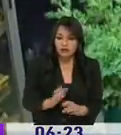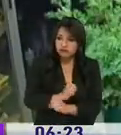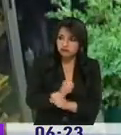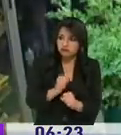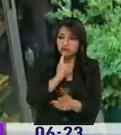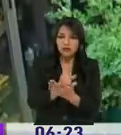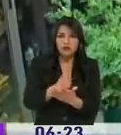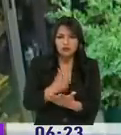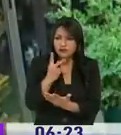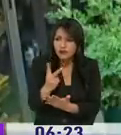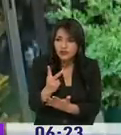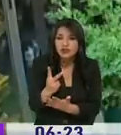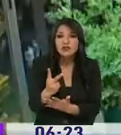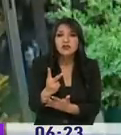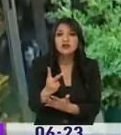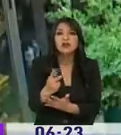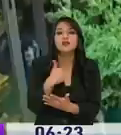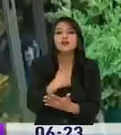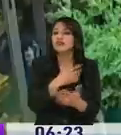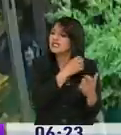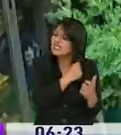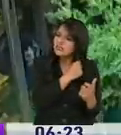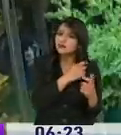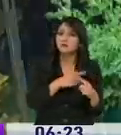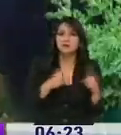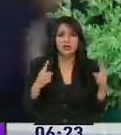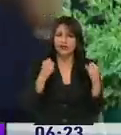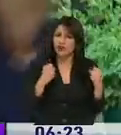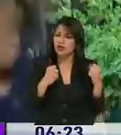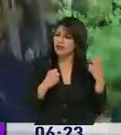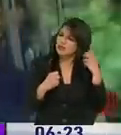ese momento que me iba para atrás me cogió del cabello, pero bien fuerte.